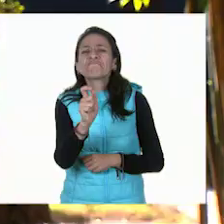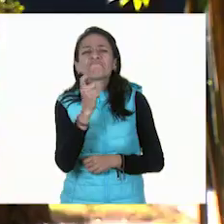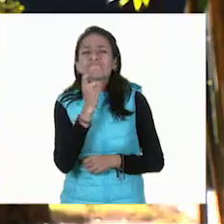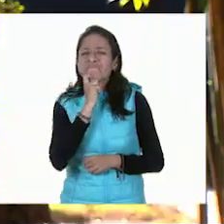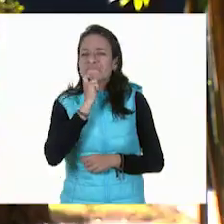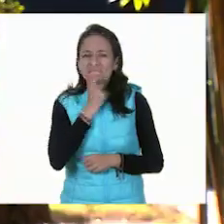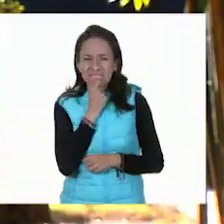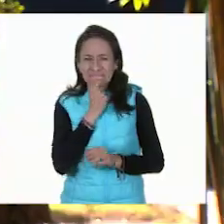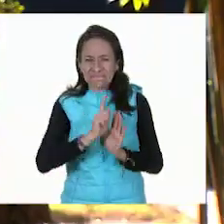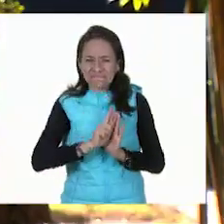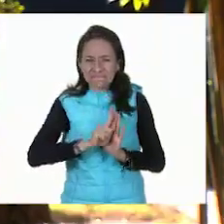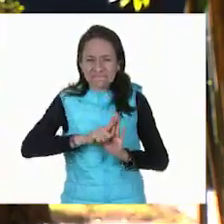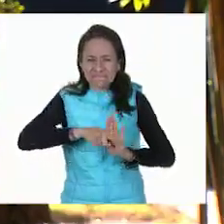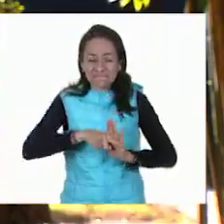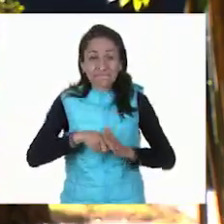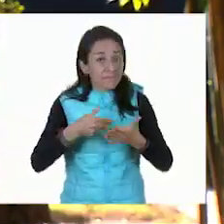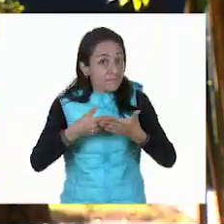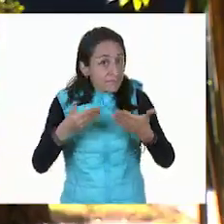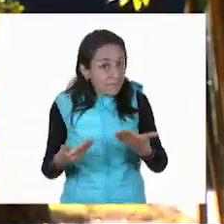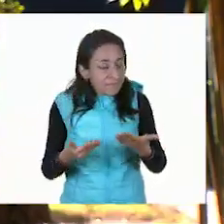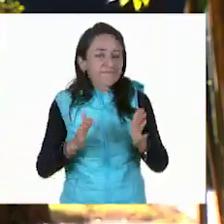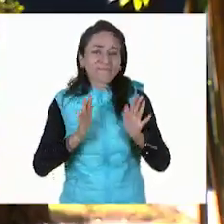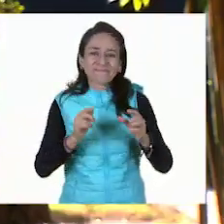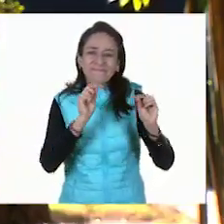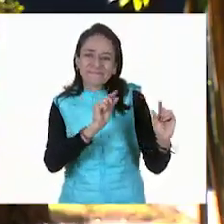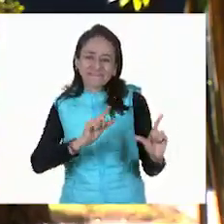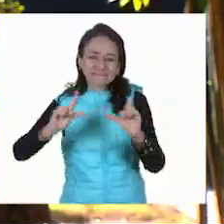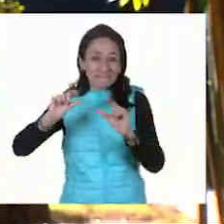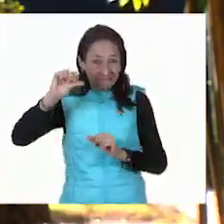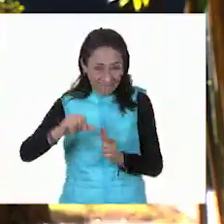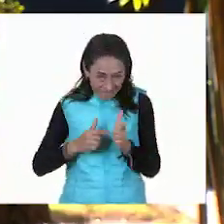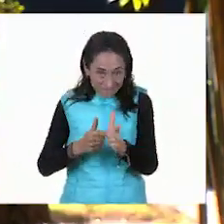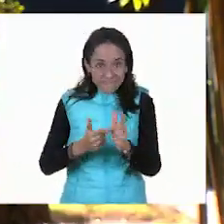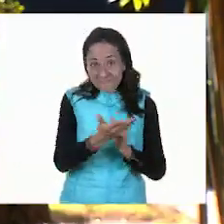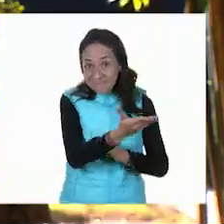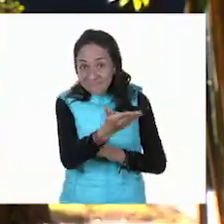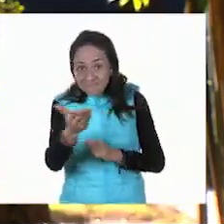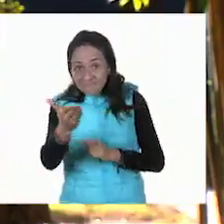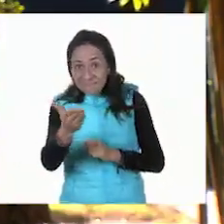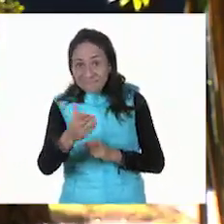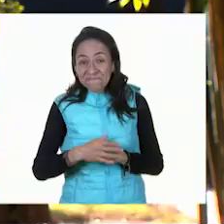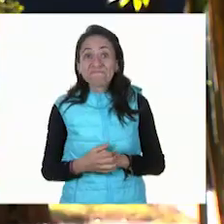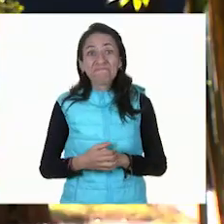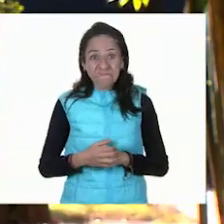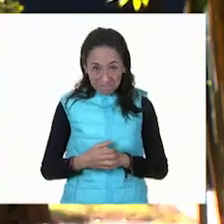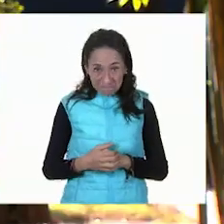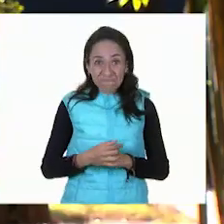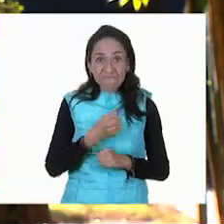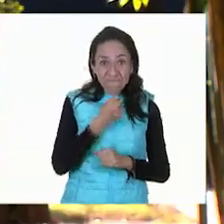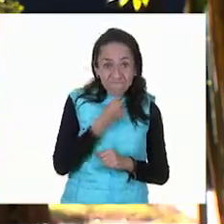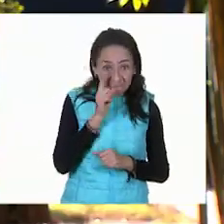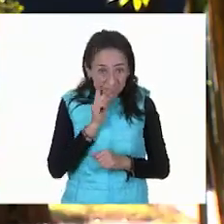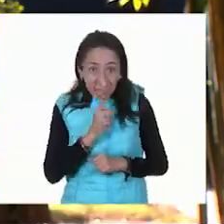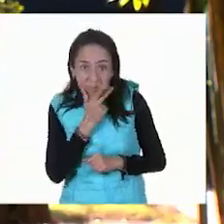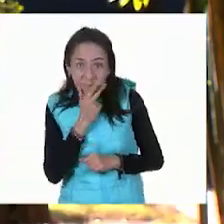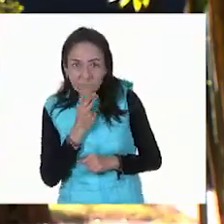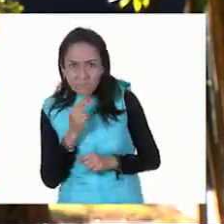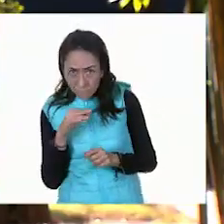es momento de seguir con el programa de hoy. ¿Listas? ¿Listos?